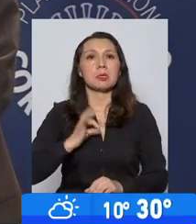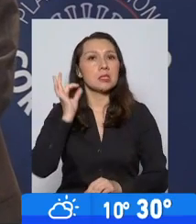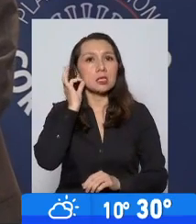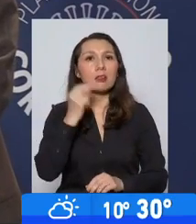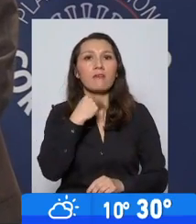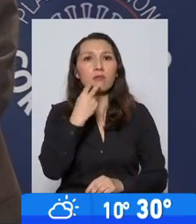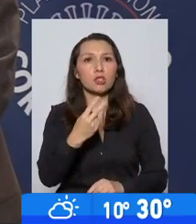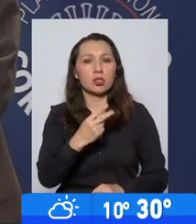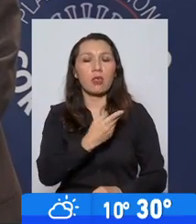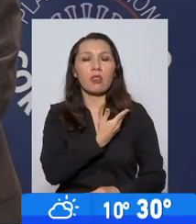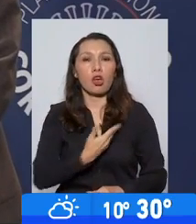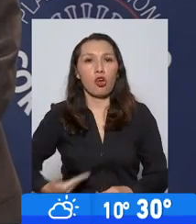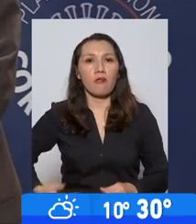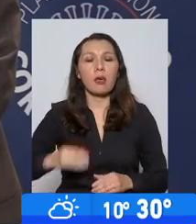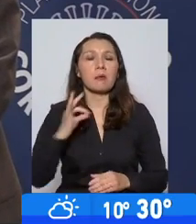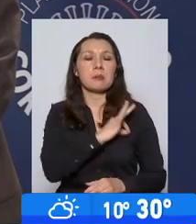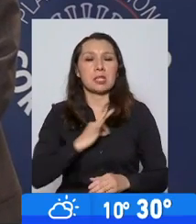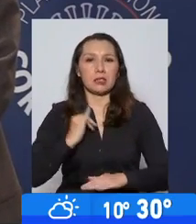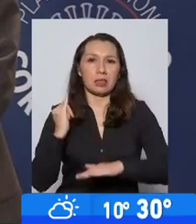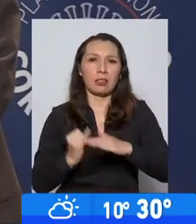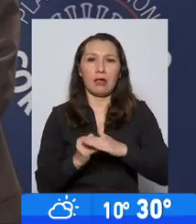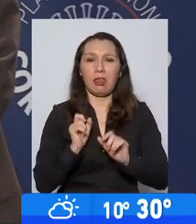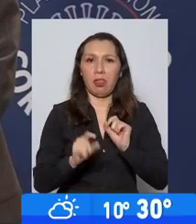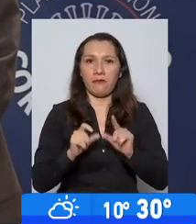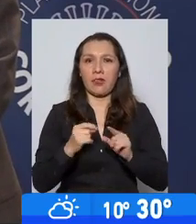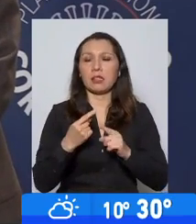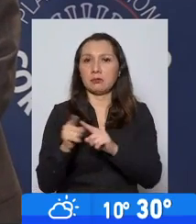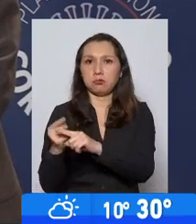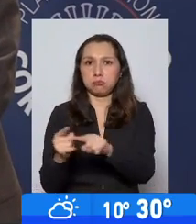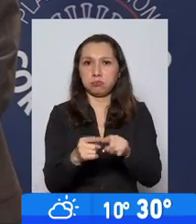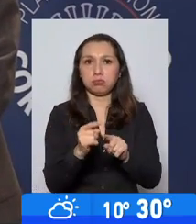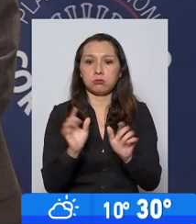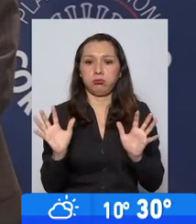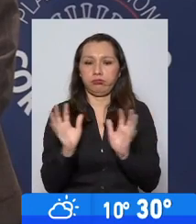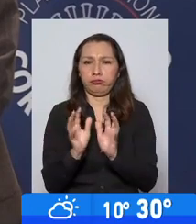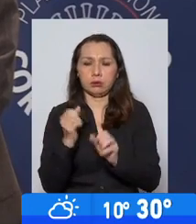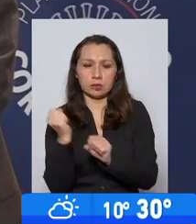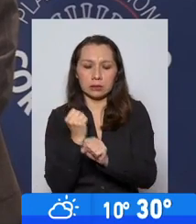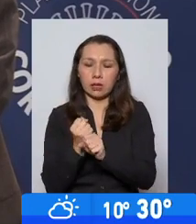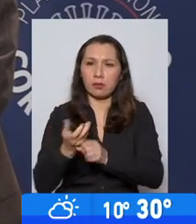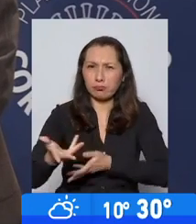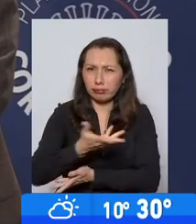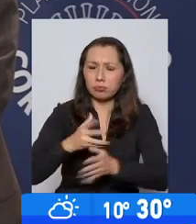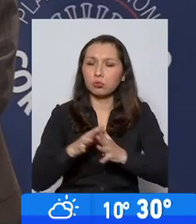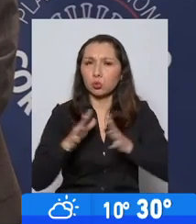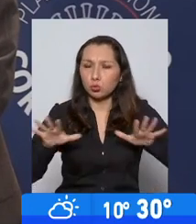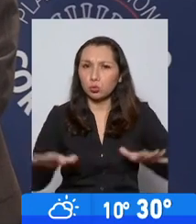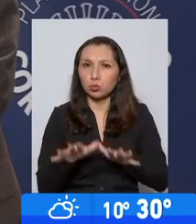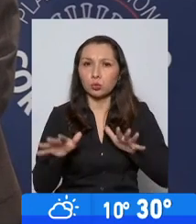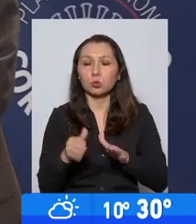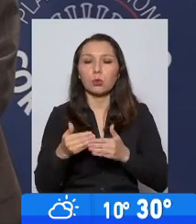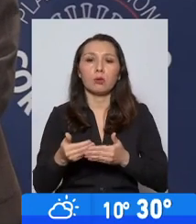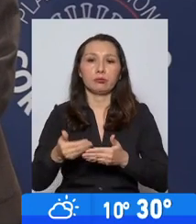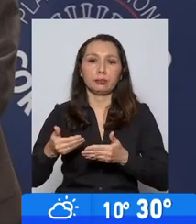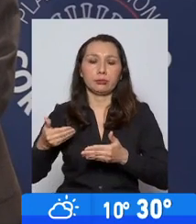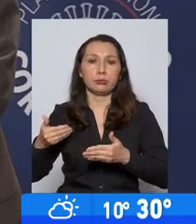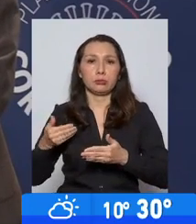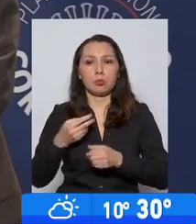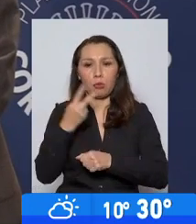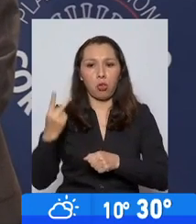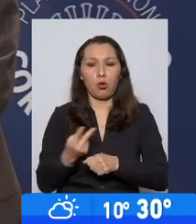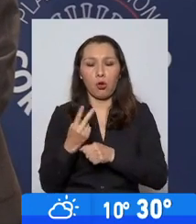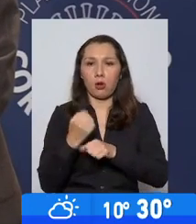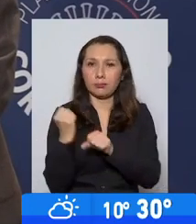de Vocera de Gobierno, el Ministro Interior, Ministro de Defensa. Hemos trabajado duramente, ¿no es cierto?, durante estas dos